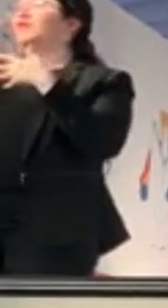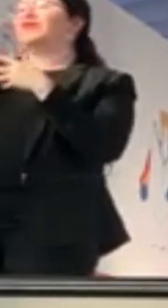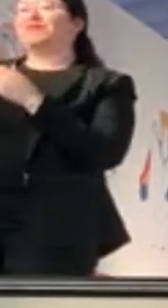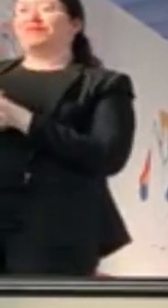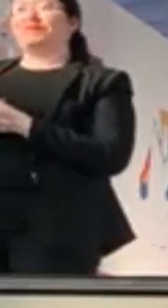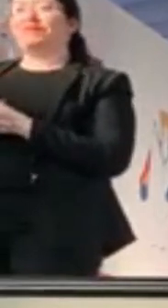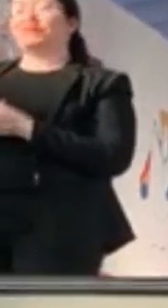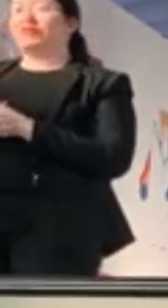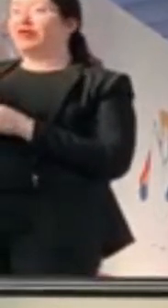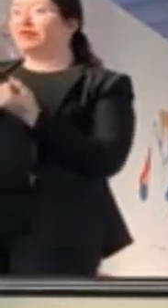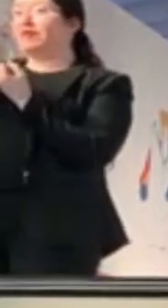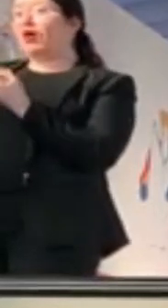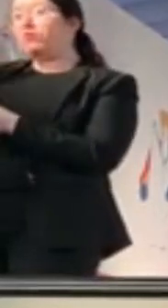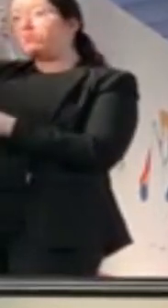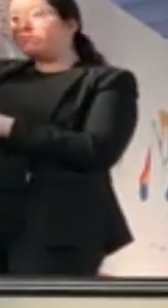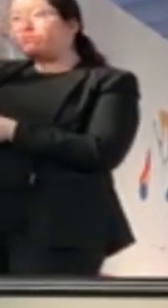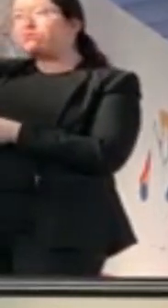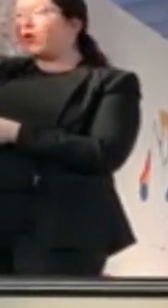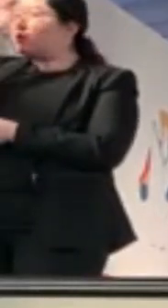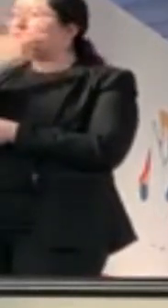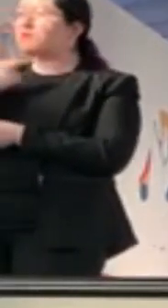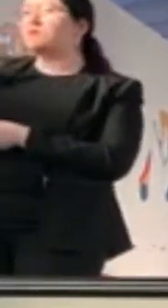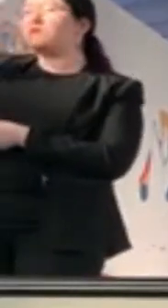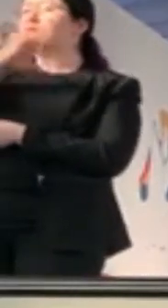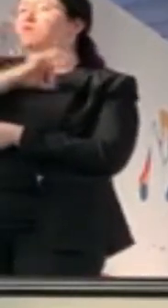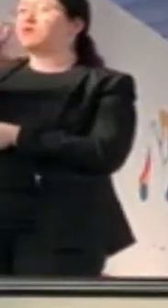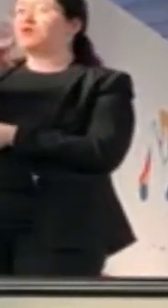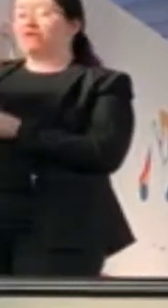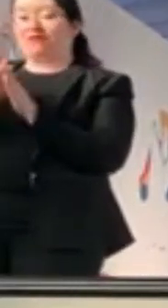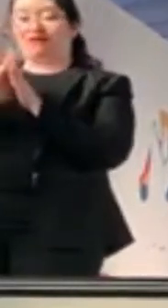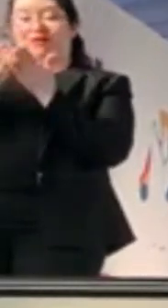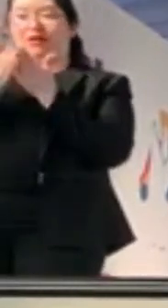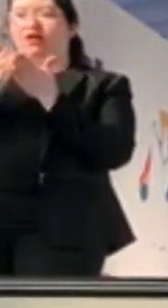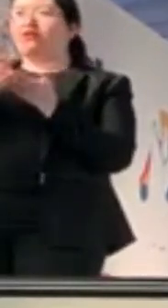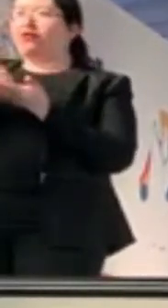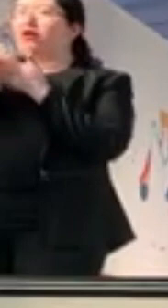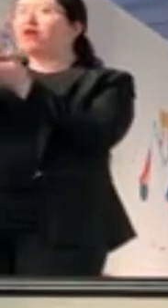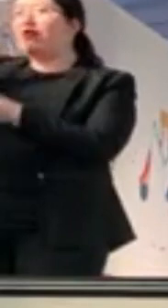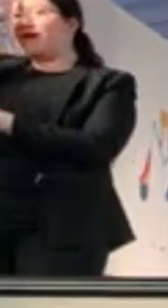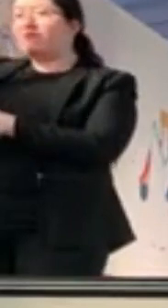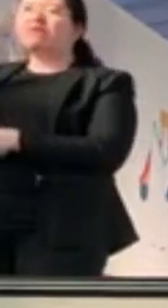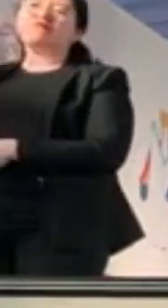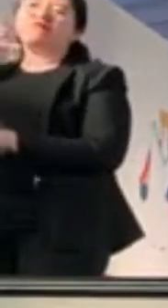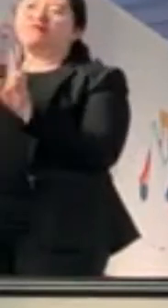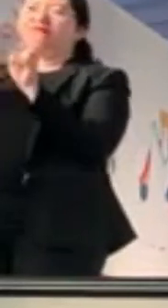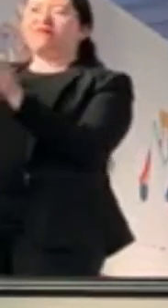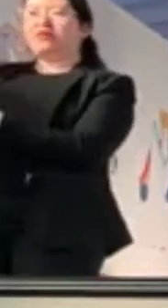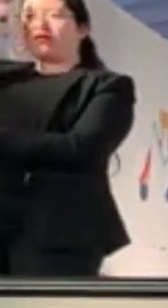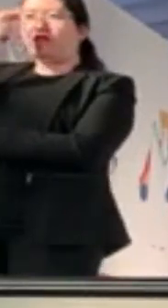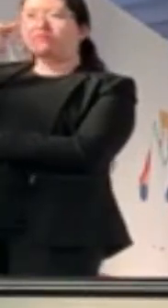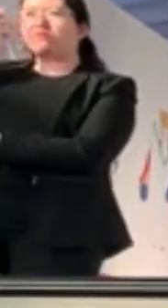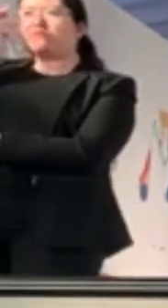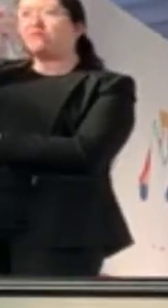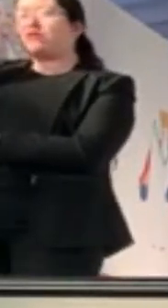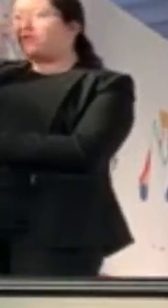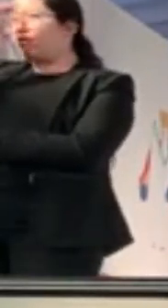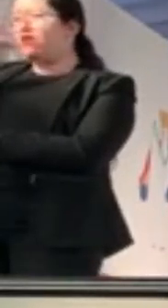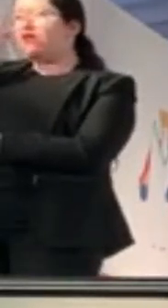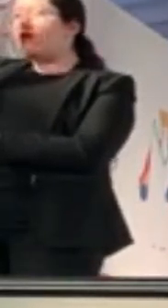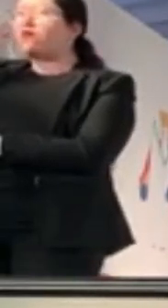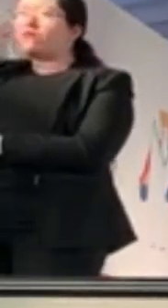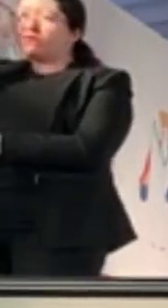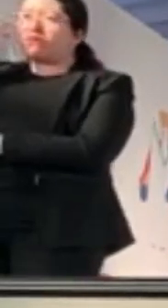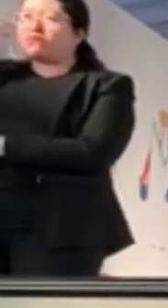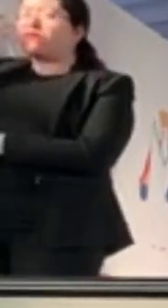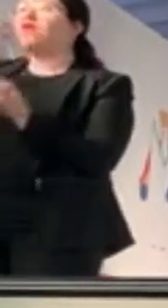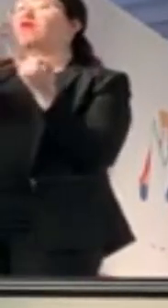Y este libro te da elementos muy poderosos de análisis político, de la geopolítica, del manejo